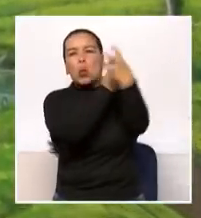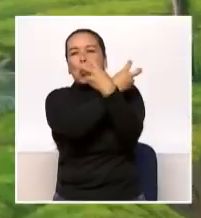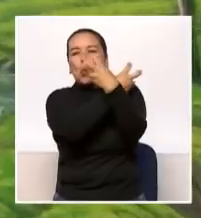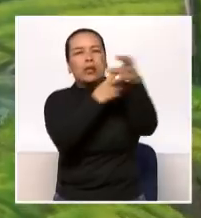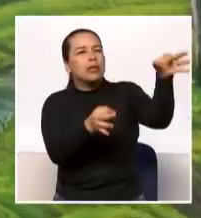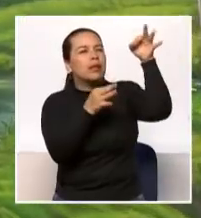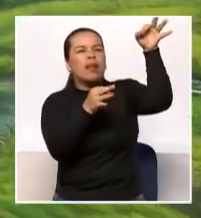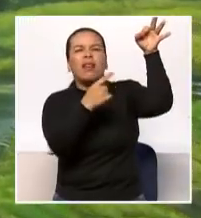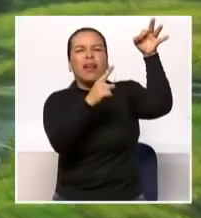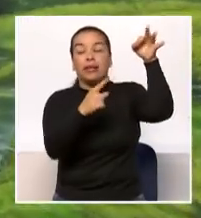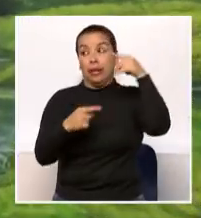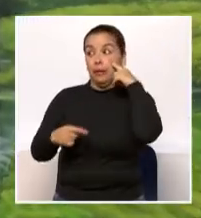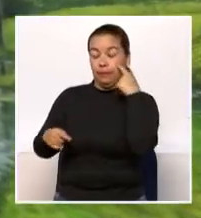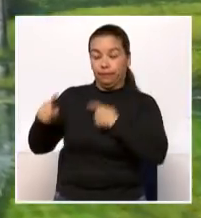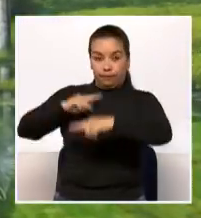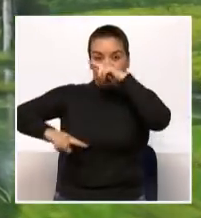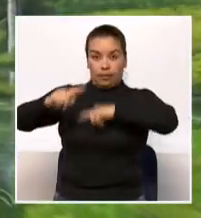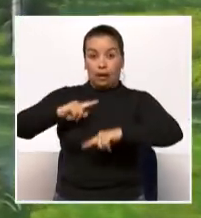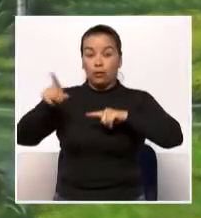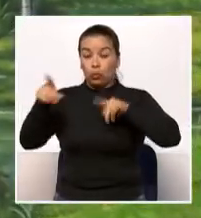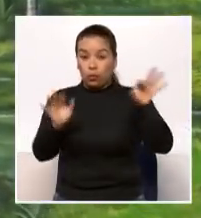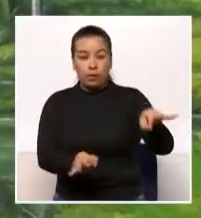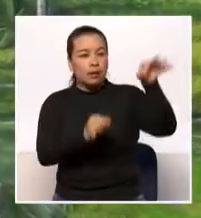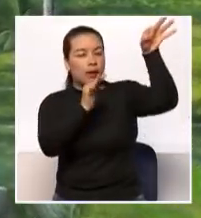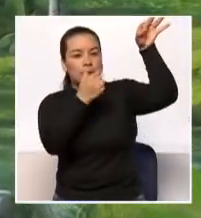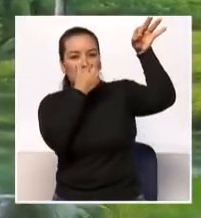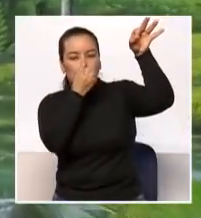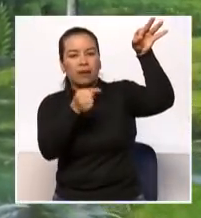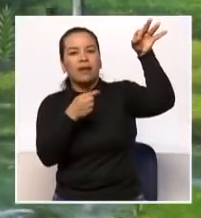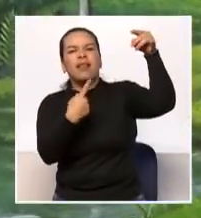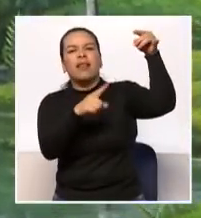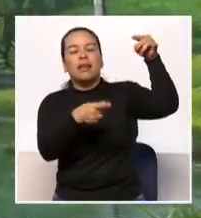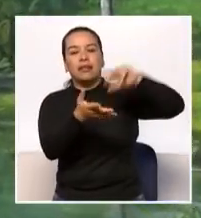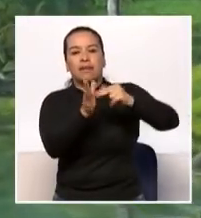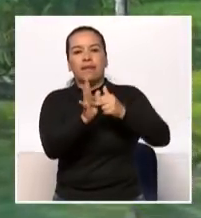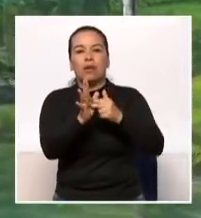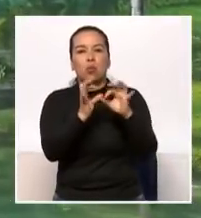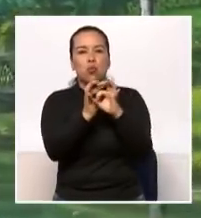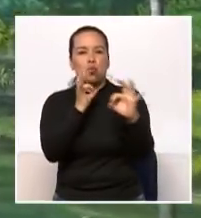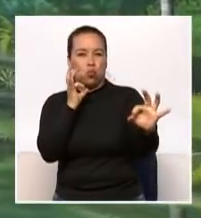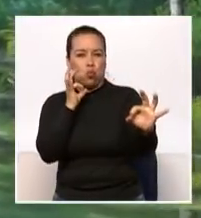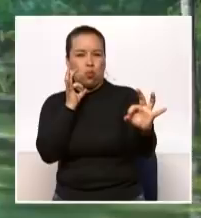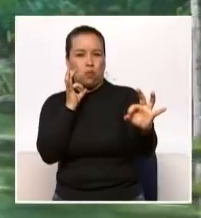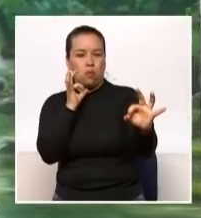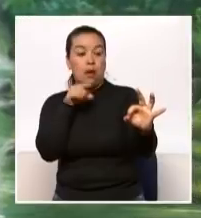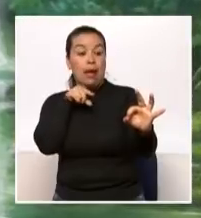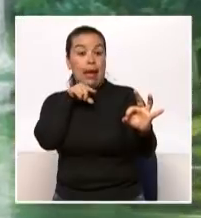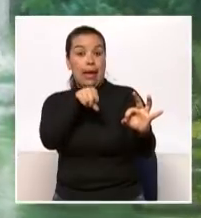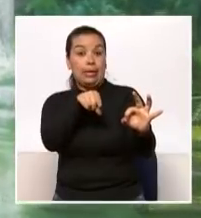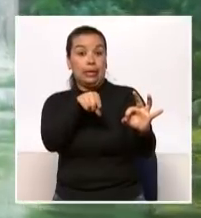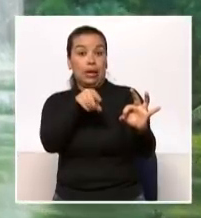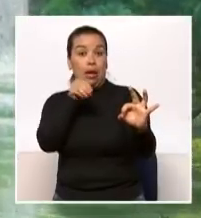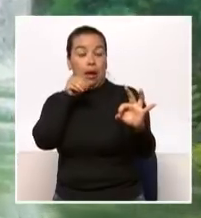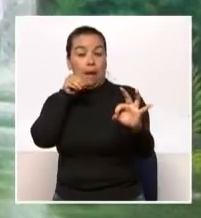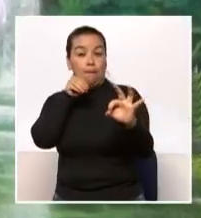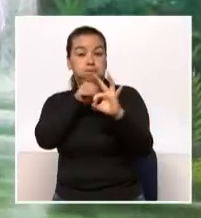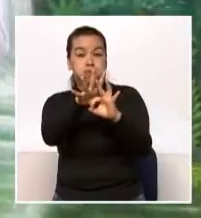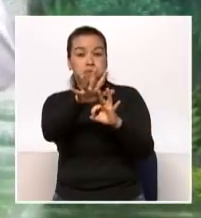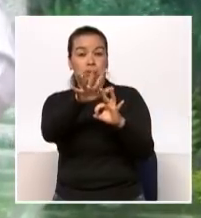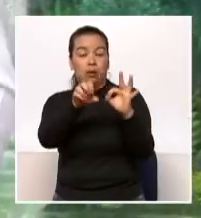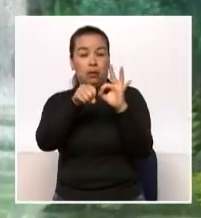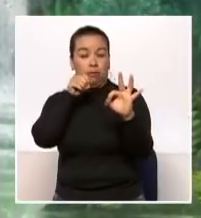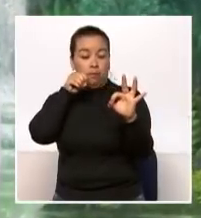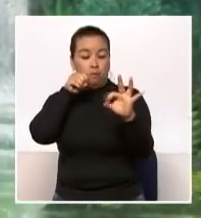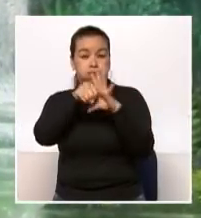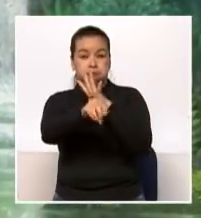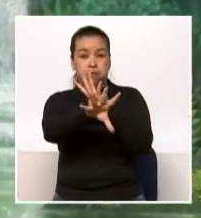le decía yo, la ecografía, pero en la radiografía lo que es un tubo que emite un rayo, ¿cierto?